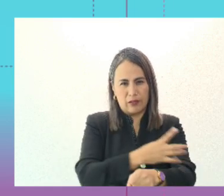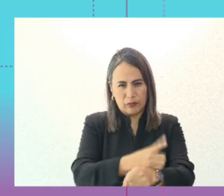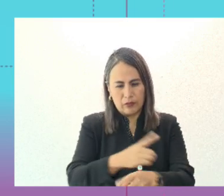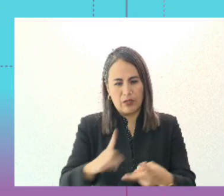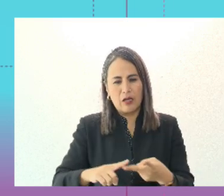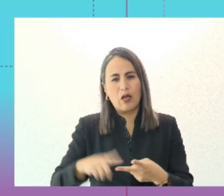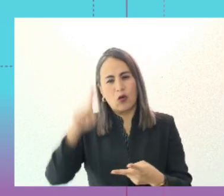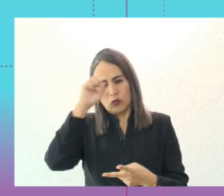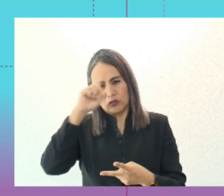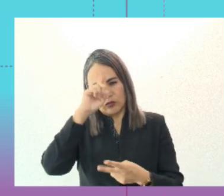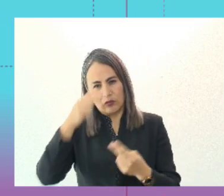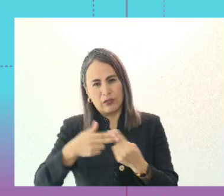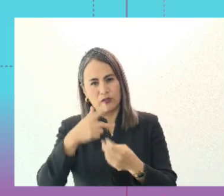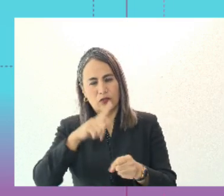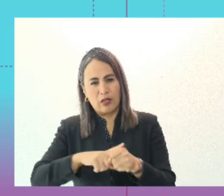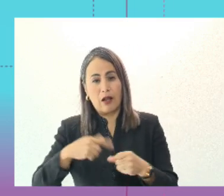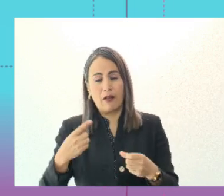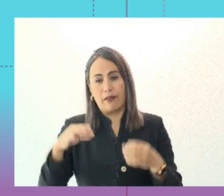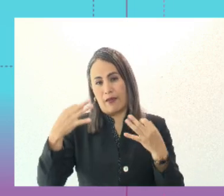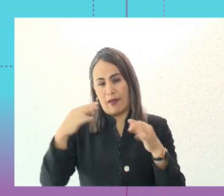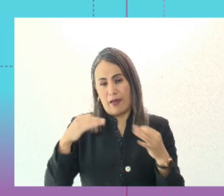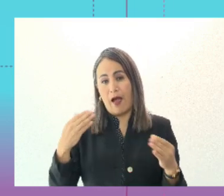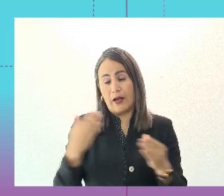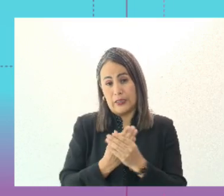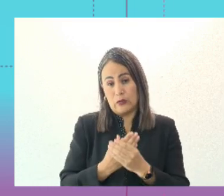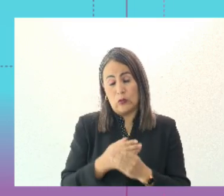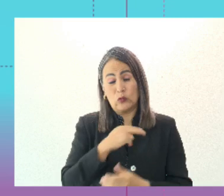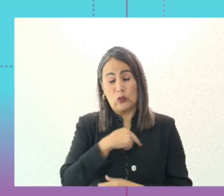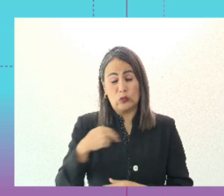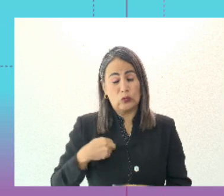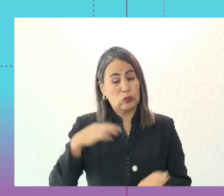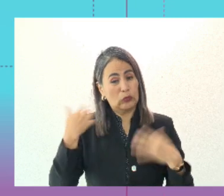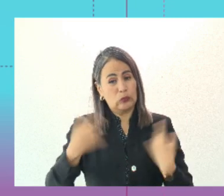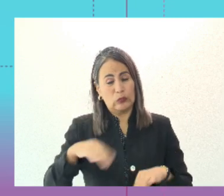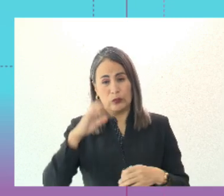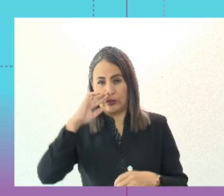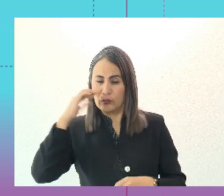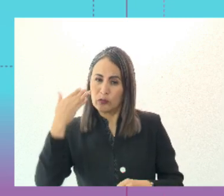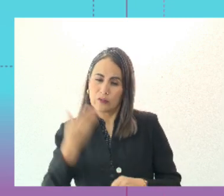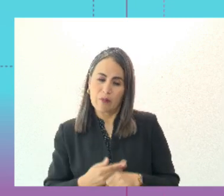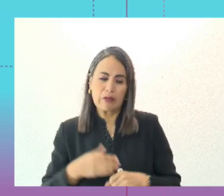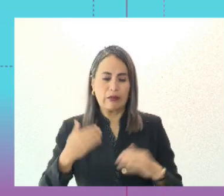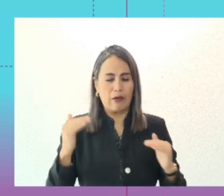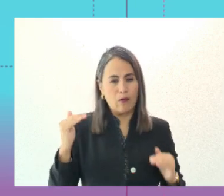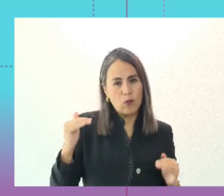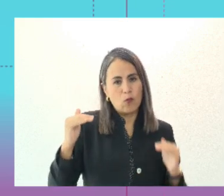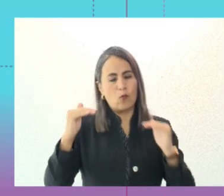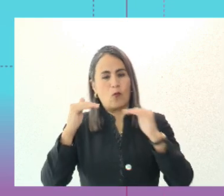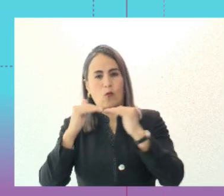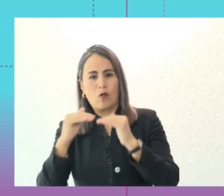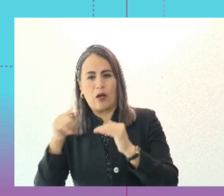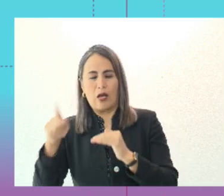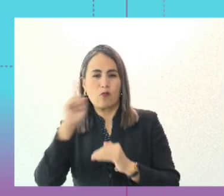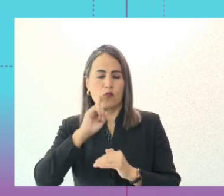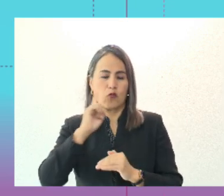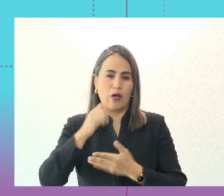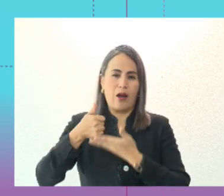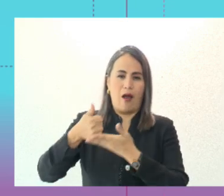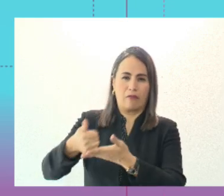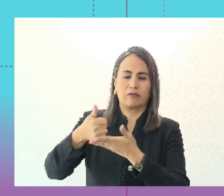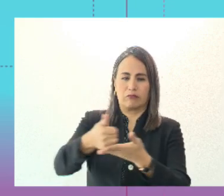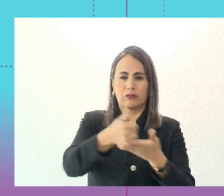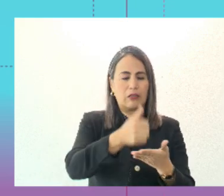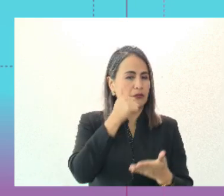Nacional de Archivos. Entonces, bueno, hay una responsabilidad extraordinaria de nuestra parte para poder estar a la altura y poder asesorar a nuestra presidenta en estos temas, ¿no?